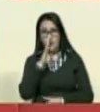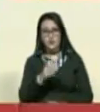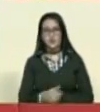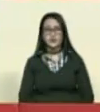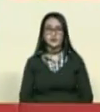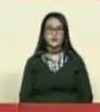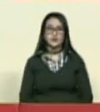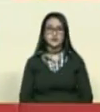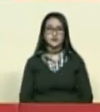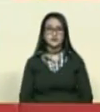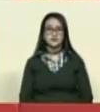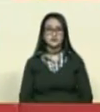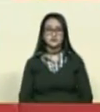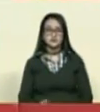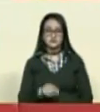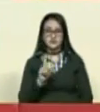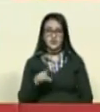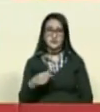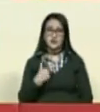Además